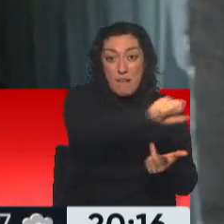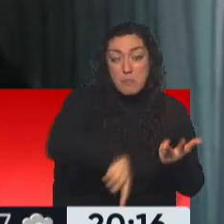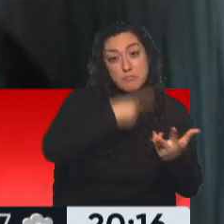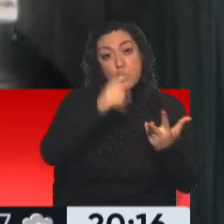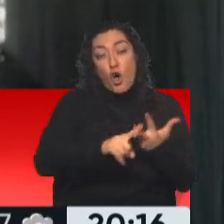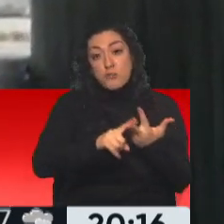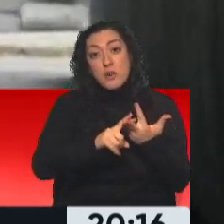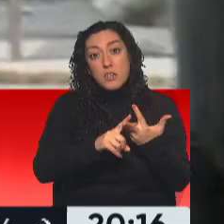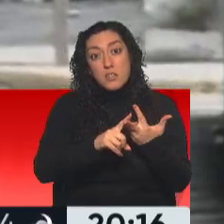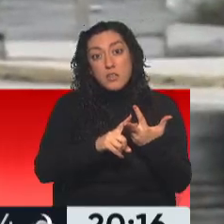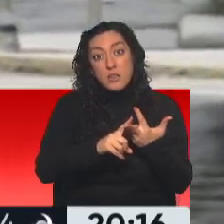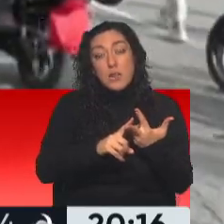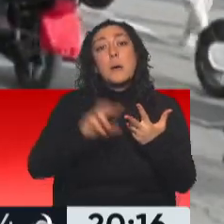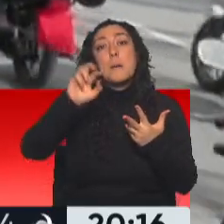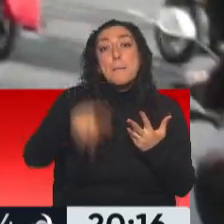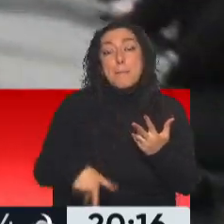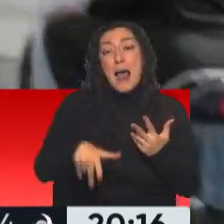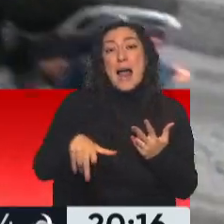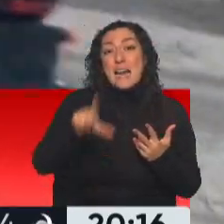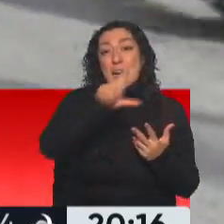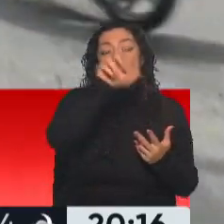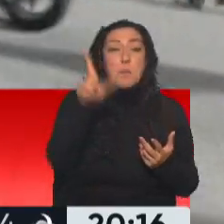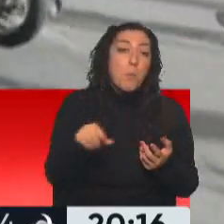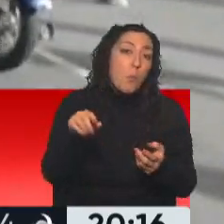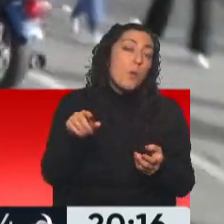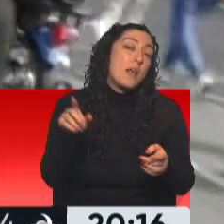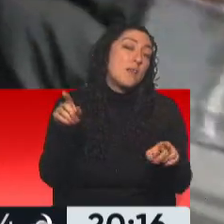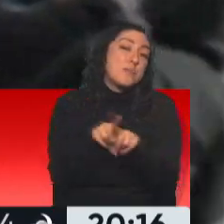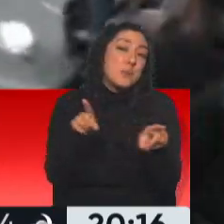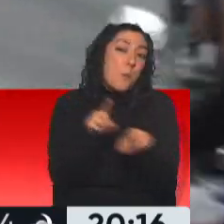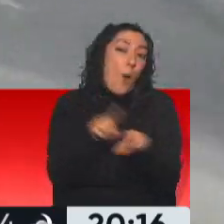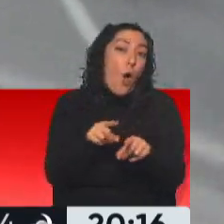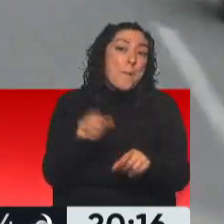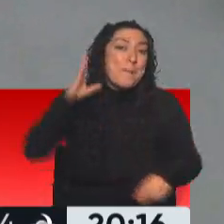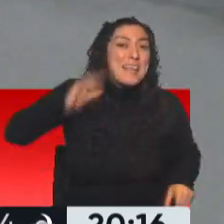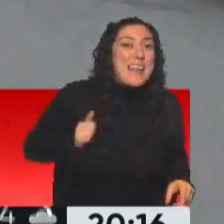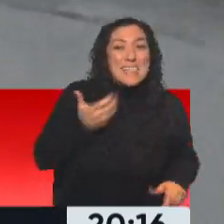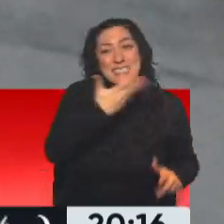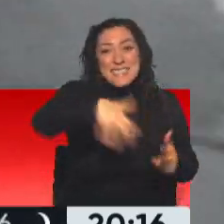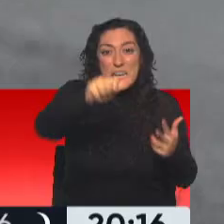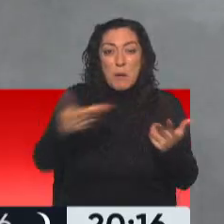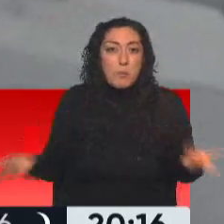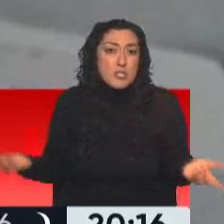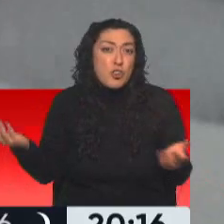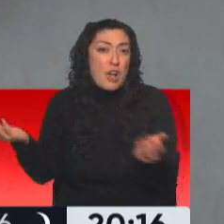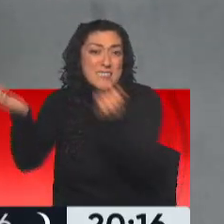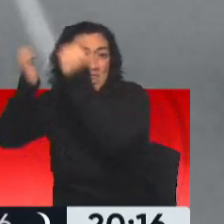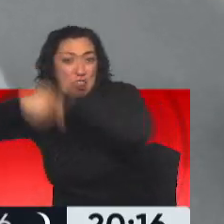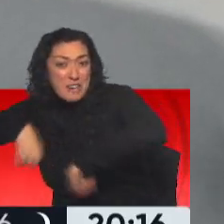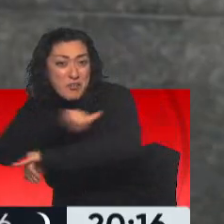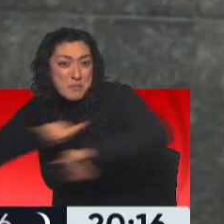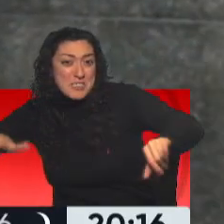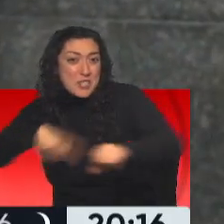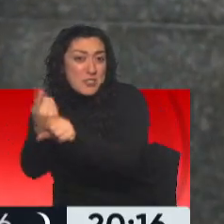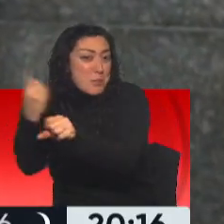se la lleva el Plan República, que son los militares. Entonces es imposible que ellos traten de ocultar con el tema de las actas